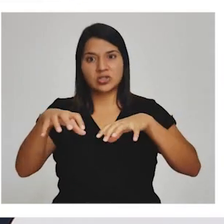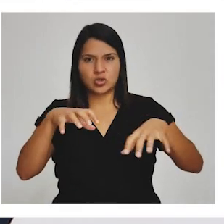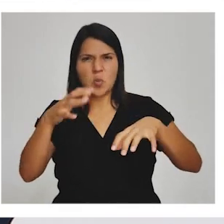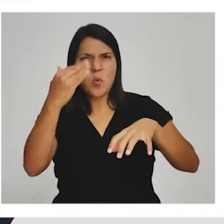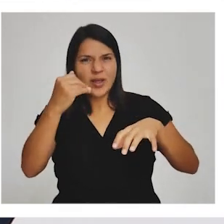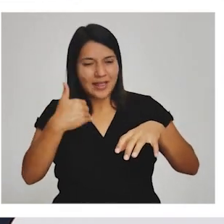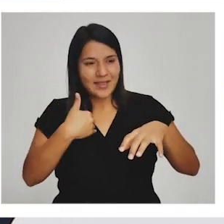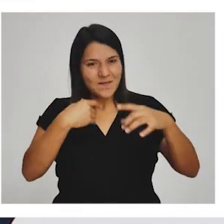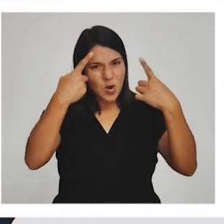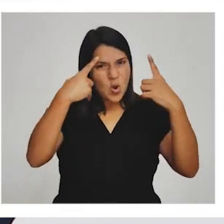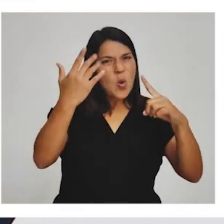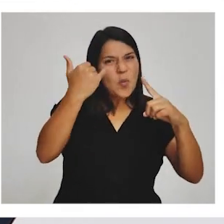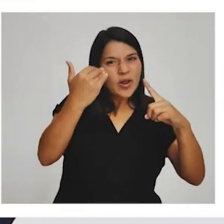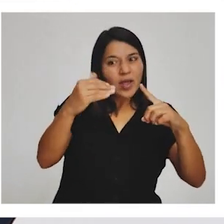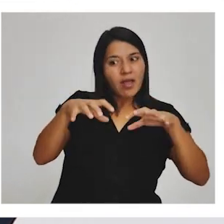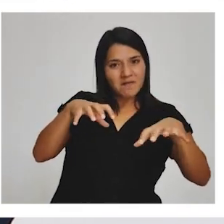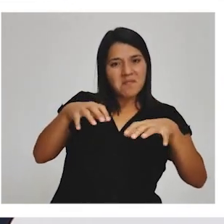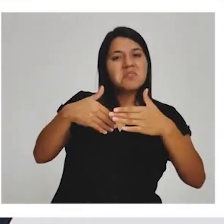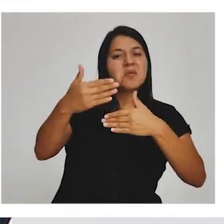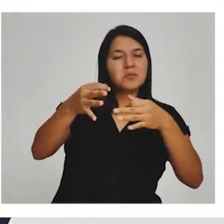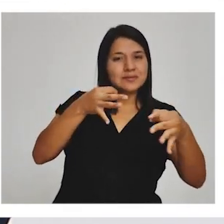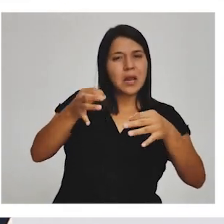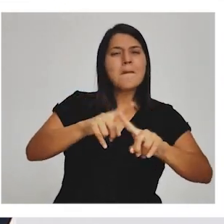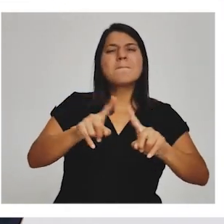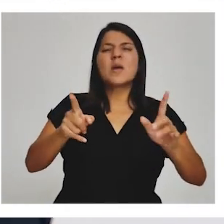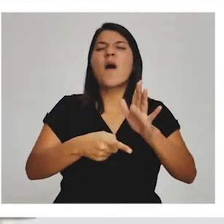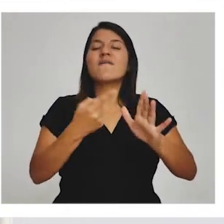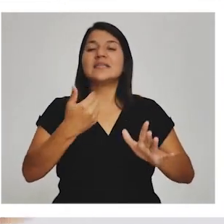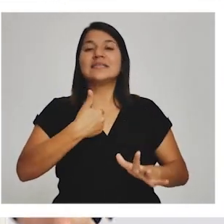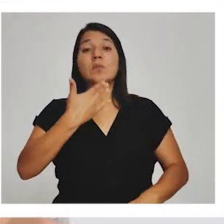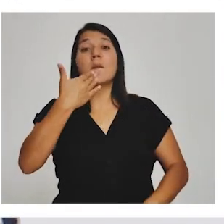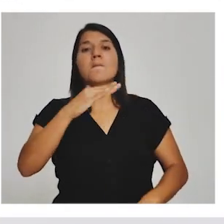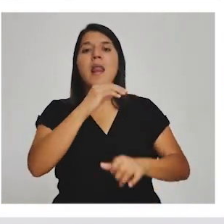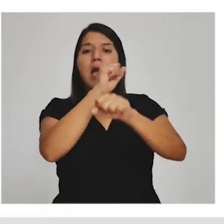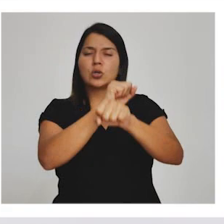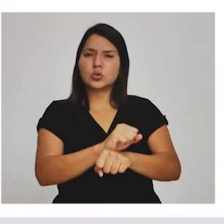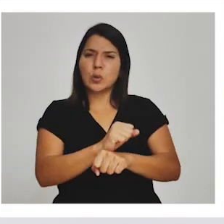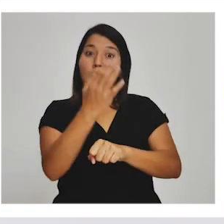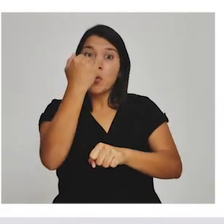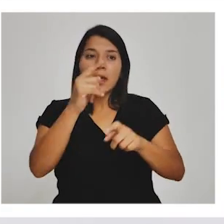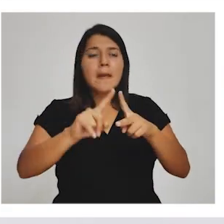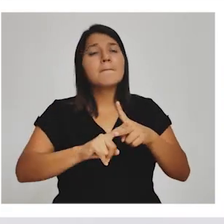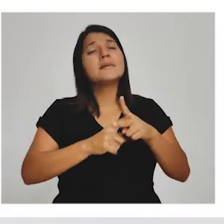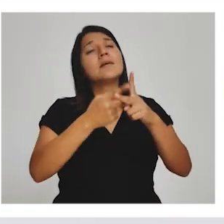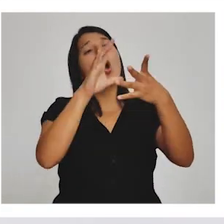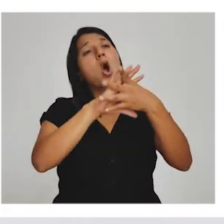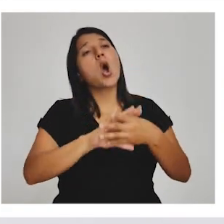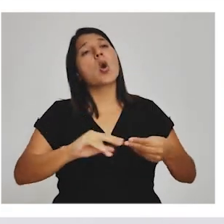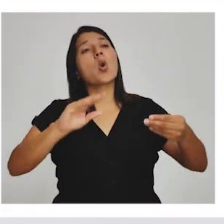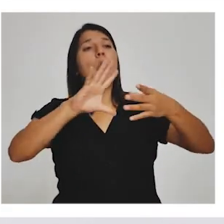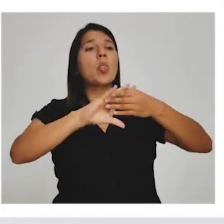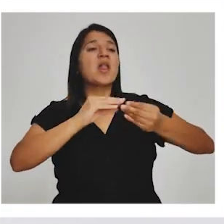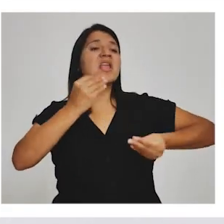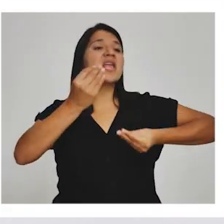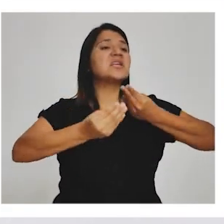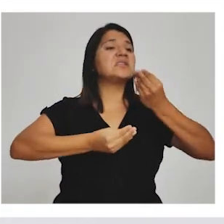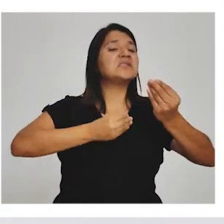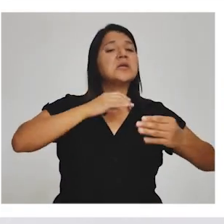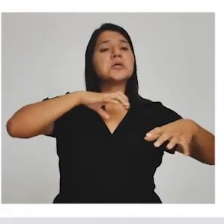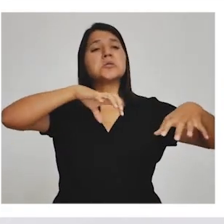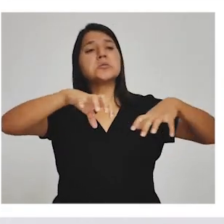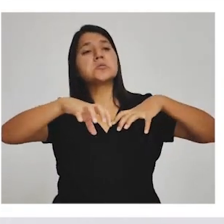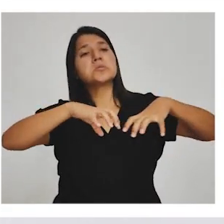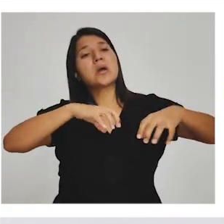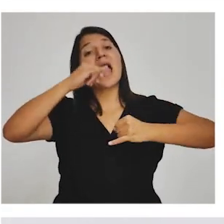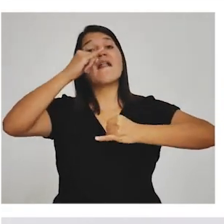creo que a veces tenemos la mala costumbre de empezar por las acciones y a lo último contar los resultados se queda tiempo,